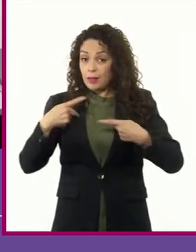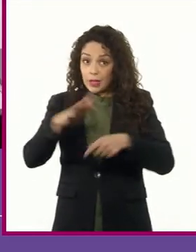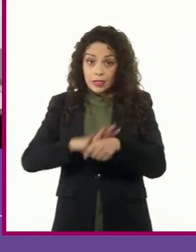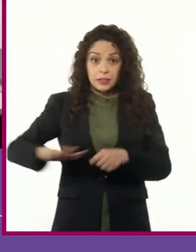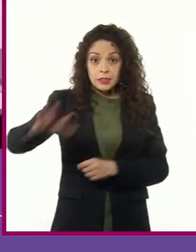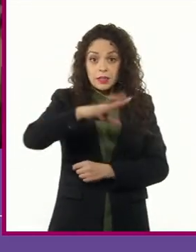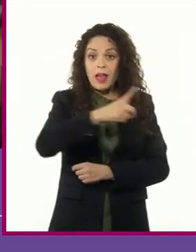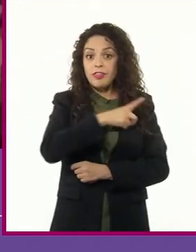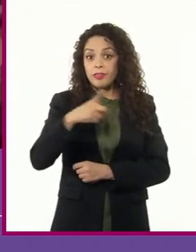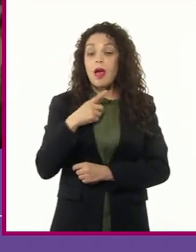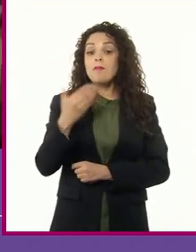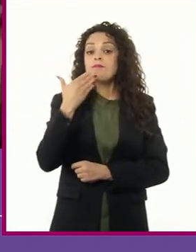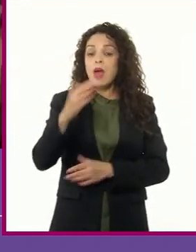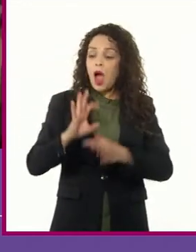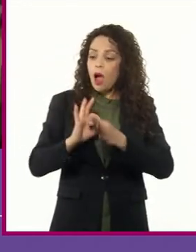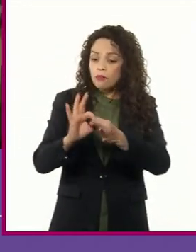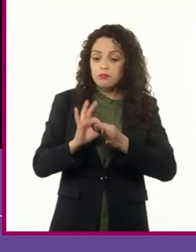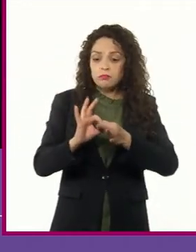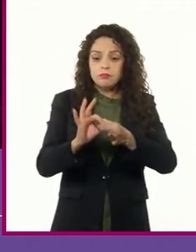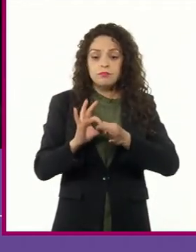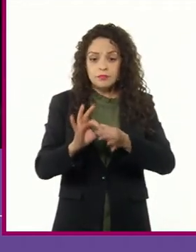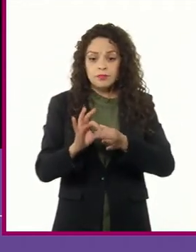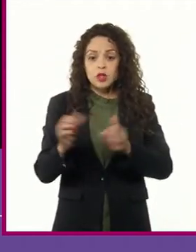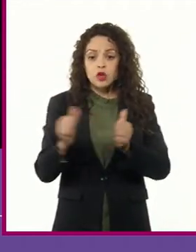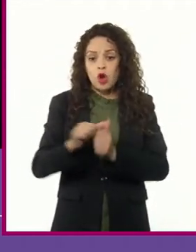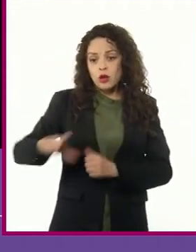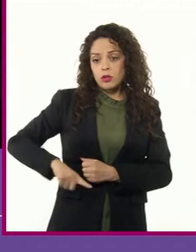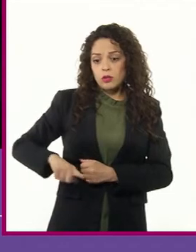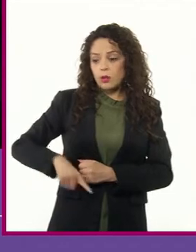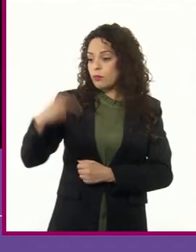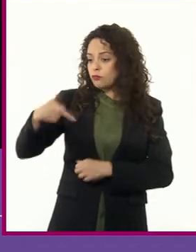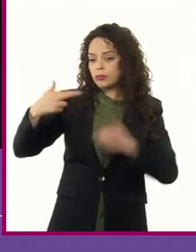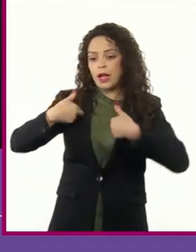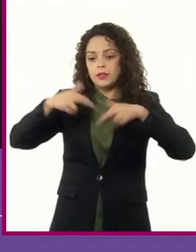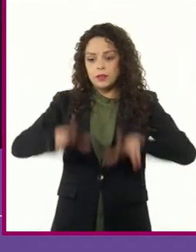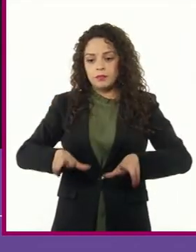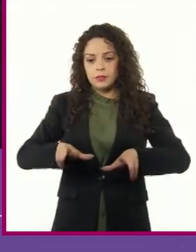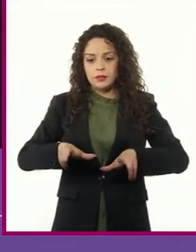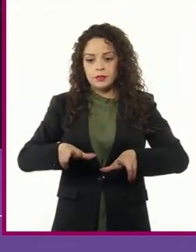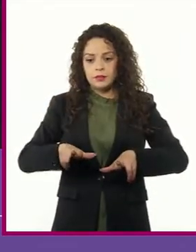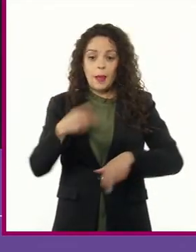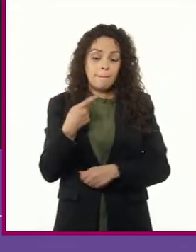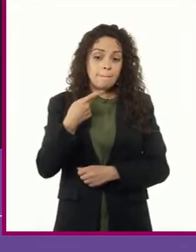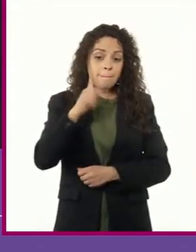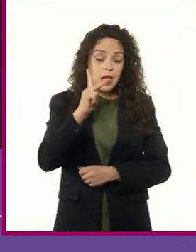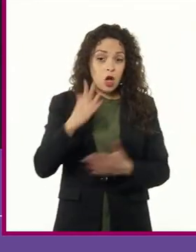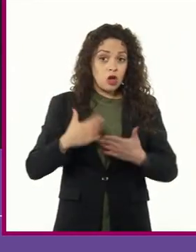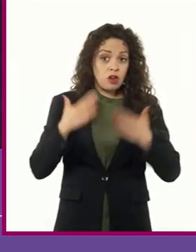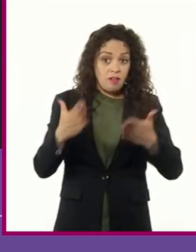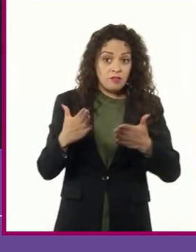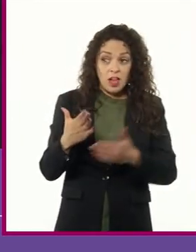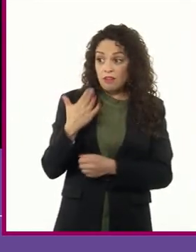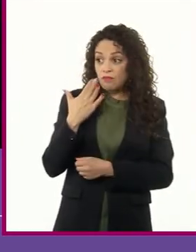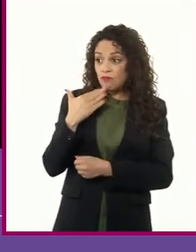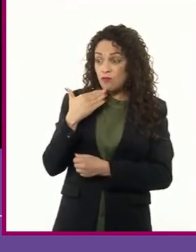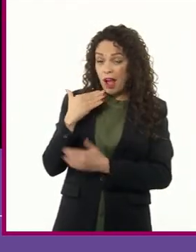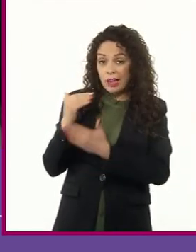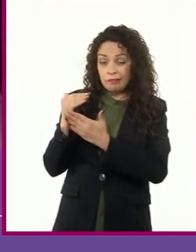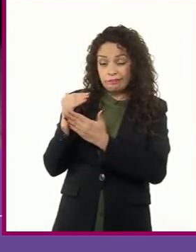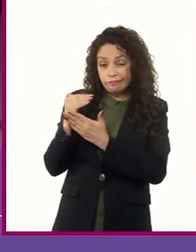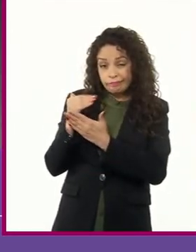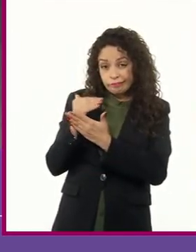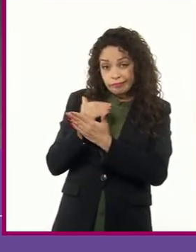construye una buena relación con el Estado y sus representantes. Pero si la confianza en ellos disminuye,